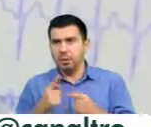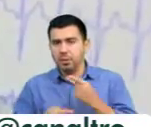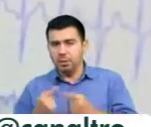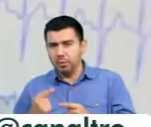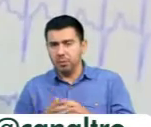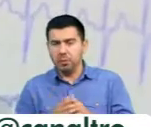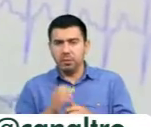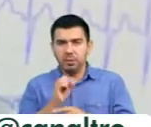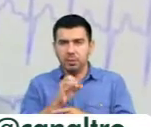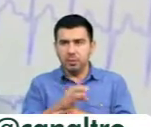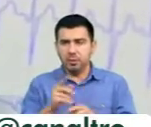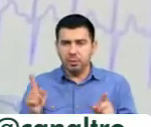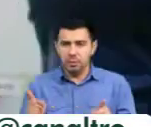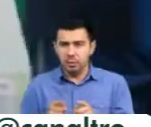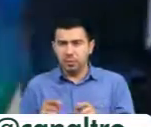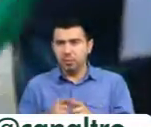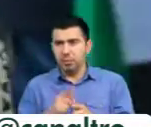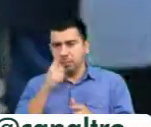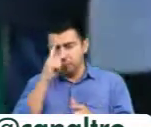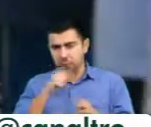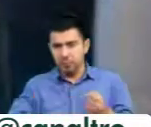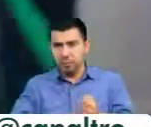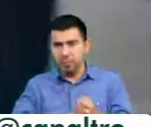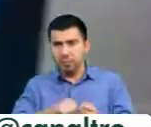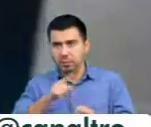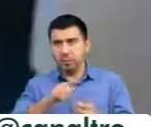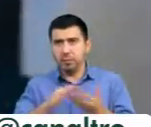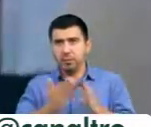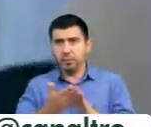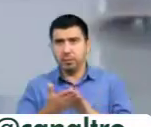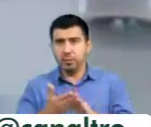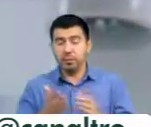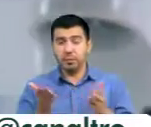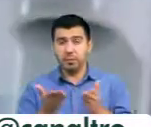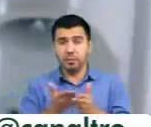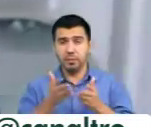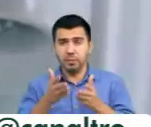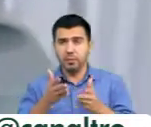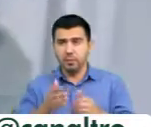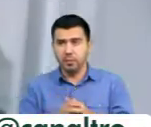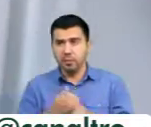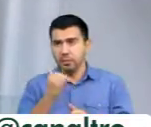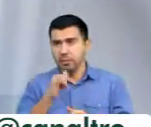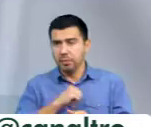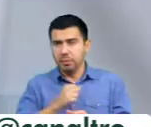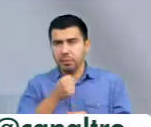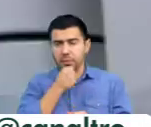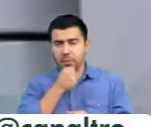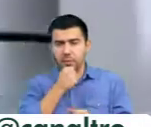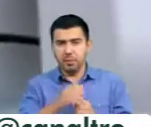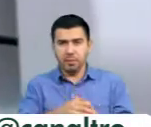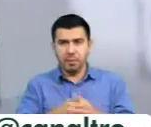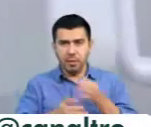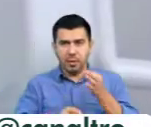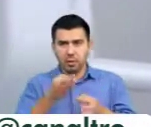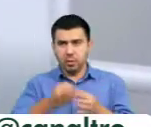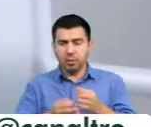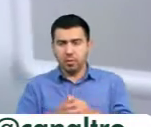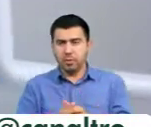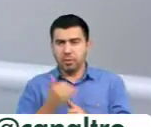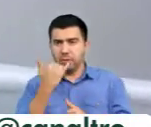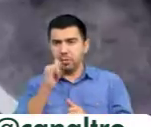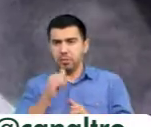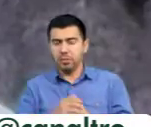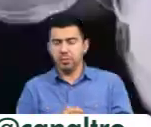para aproximar la potencial comunidad educativa aunque ya se tiene la personería jurídica la fundación universitaria fcb deberá